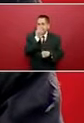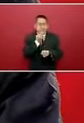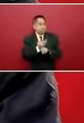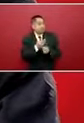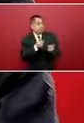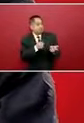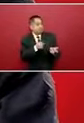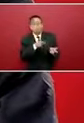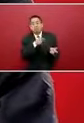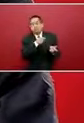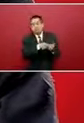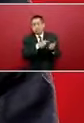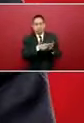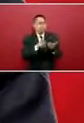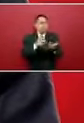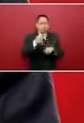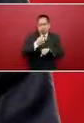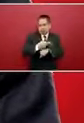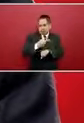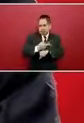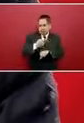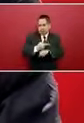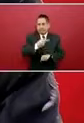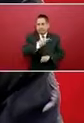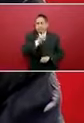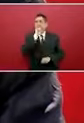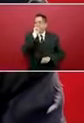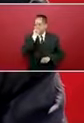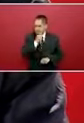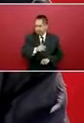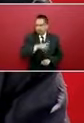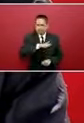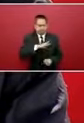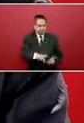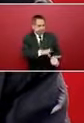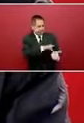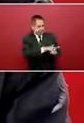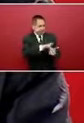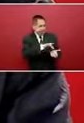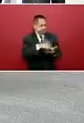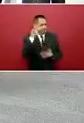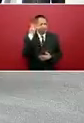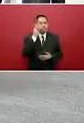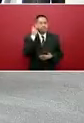de preparatoria, ese tiene su beca.